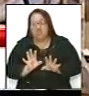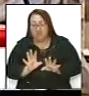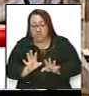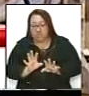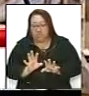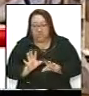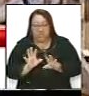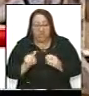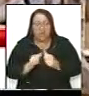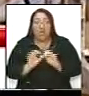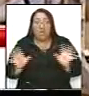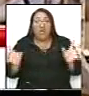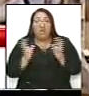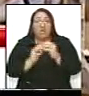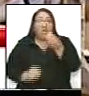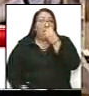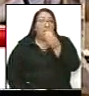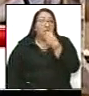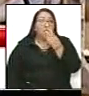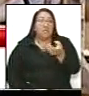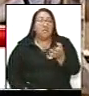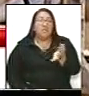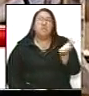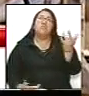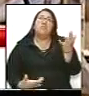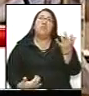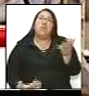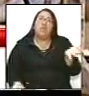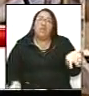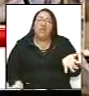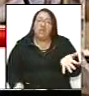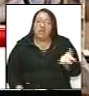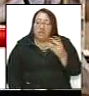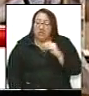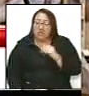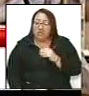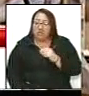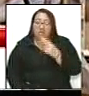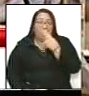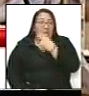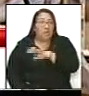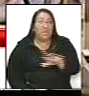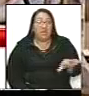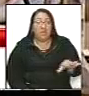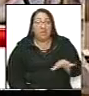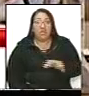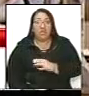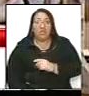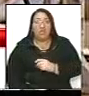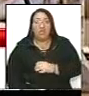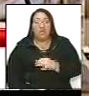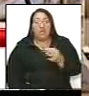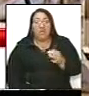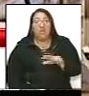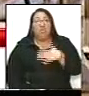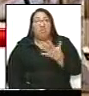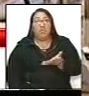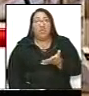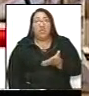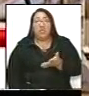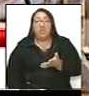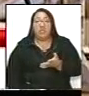para la complementación alimenticia del almuerzo particularmente, estamos hablando de niños que, si bien es cierto, pueden ser